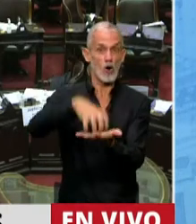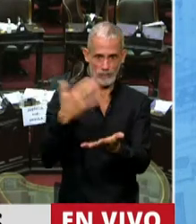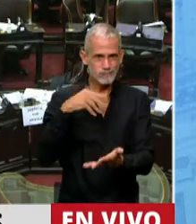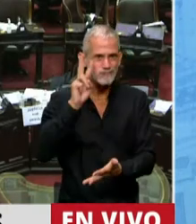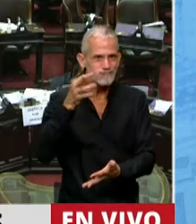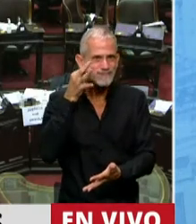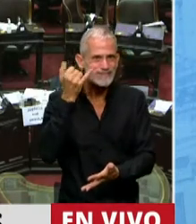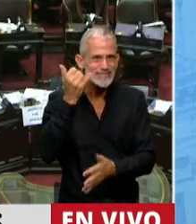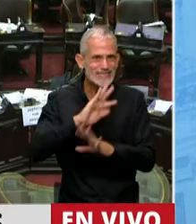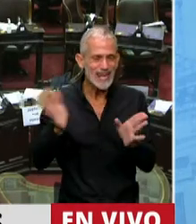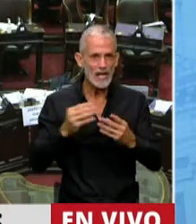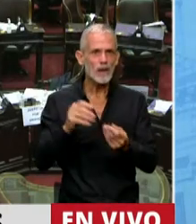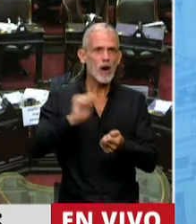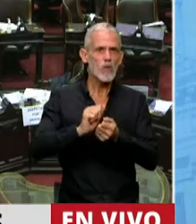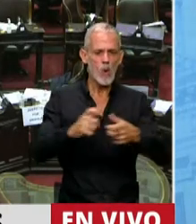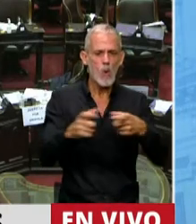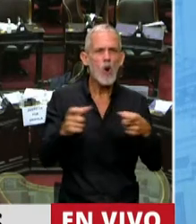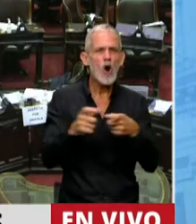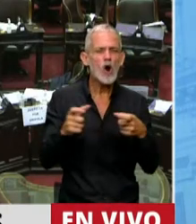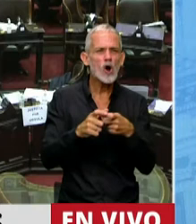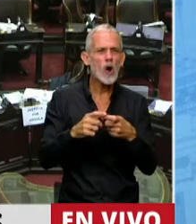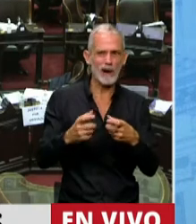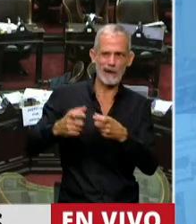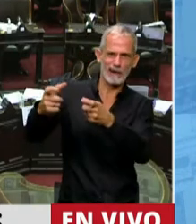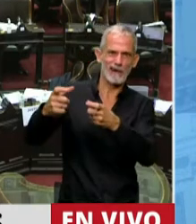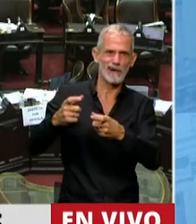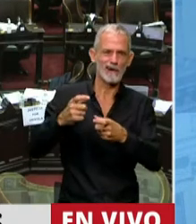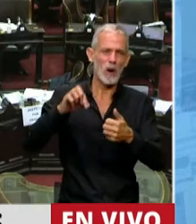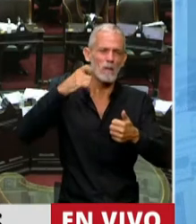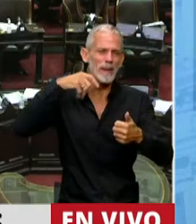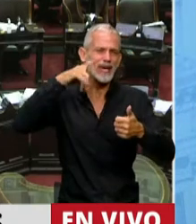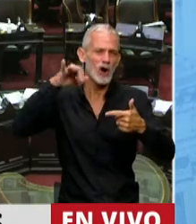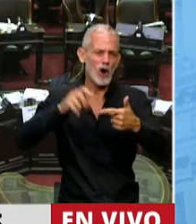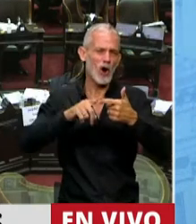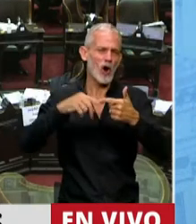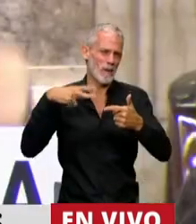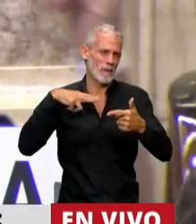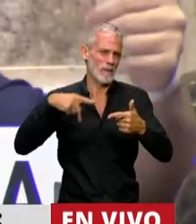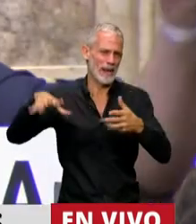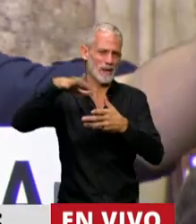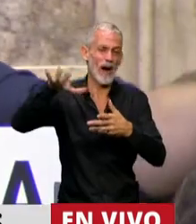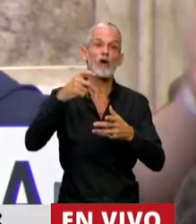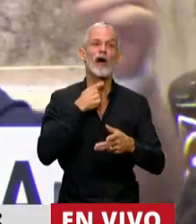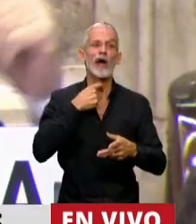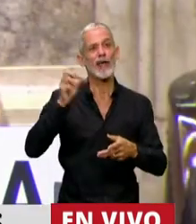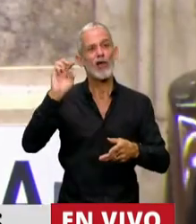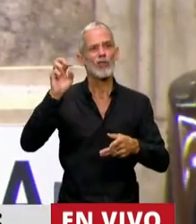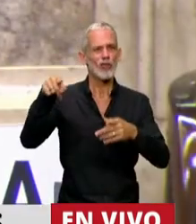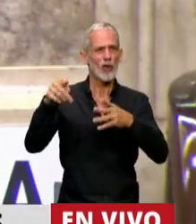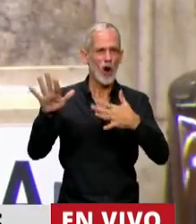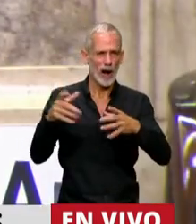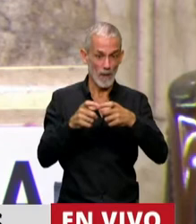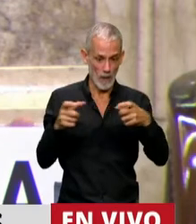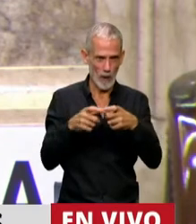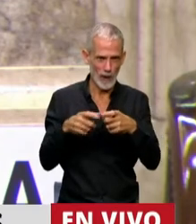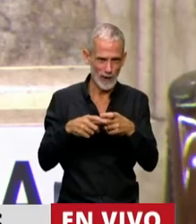acá, para emitir esos bonos para los fondos como Pinco, Templeton, que querían dolarizarse, ¿no? Porque